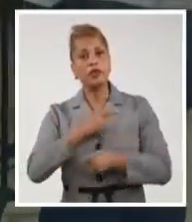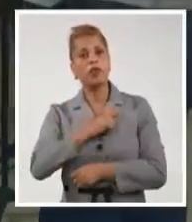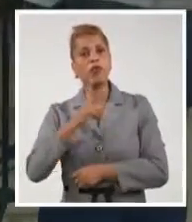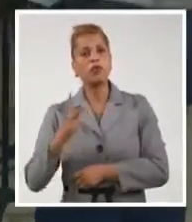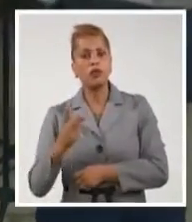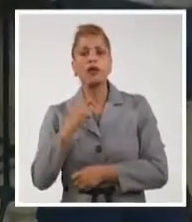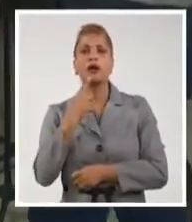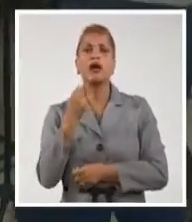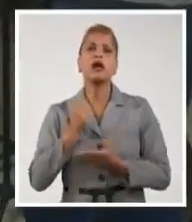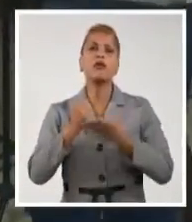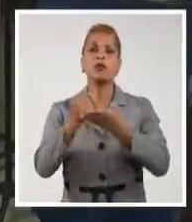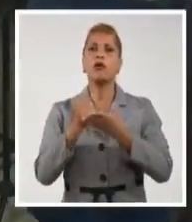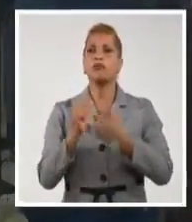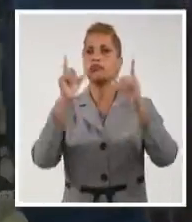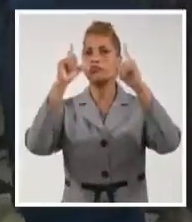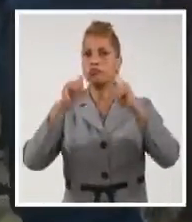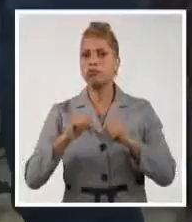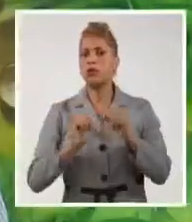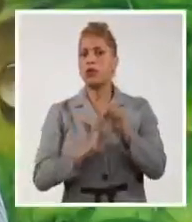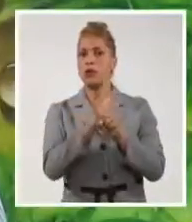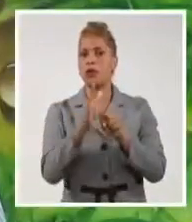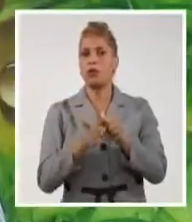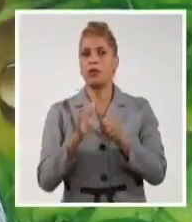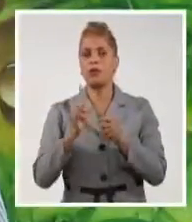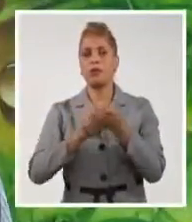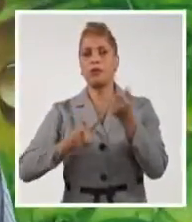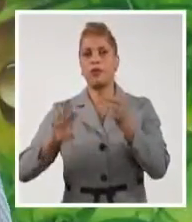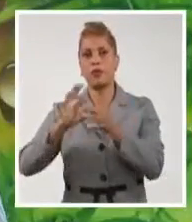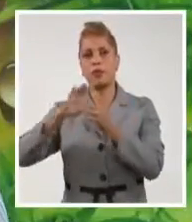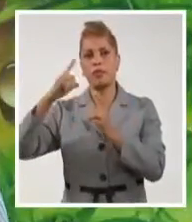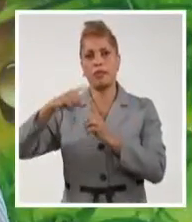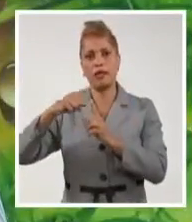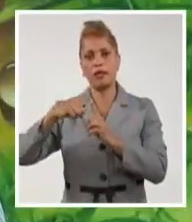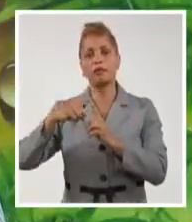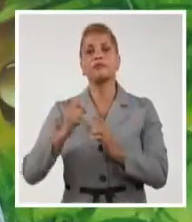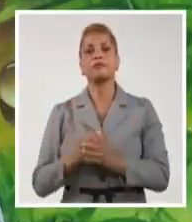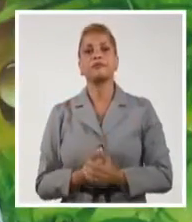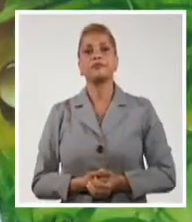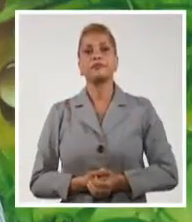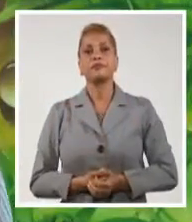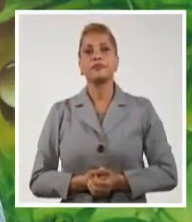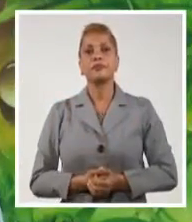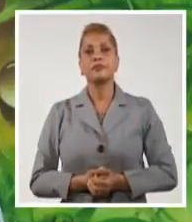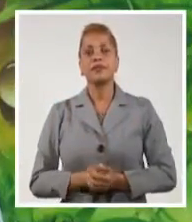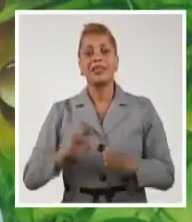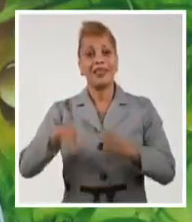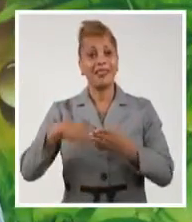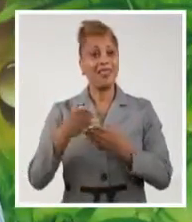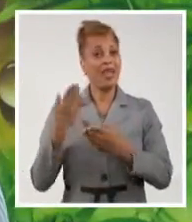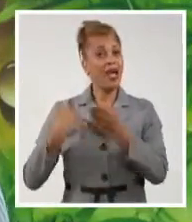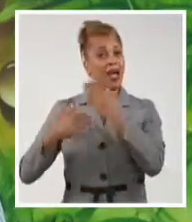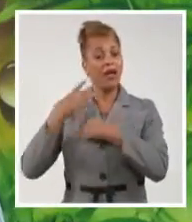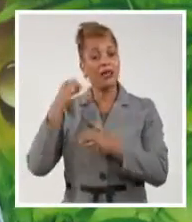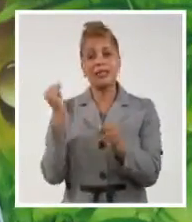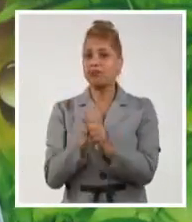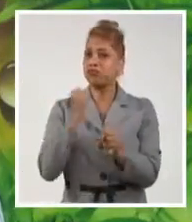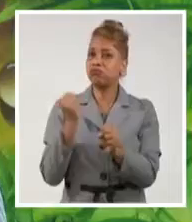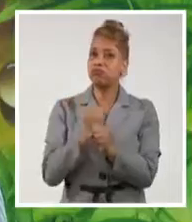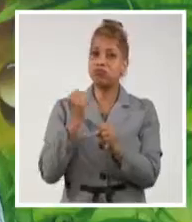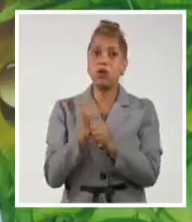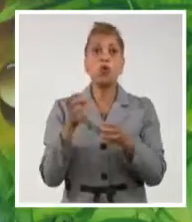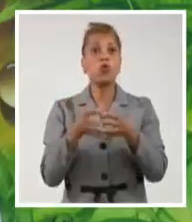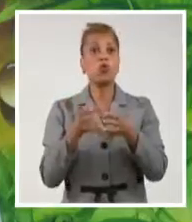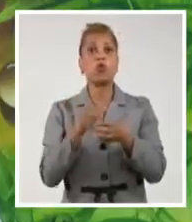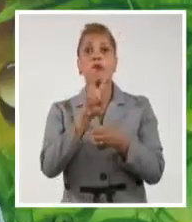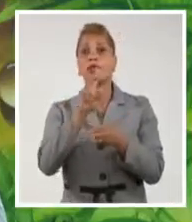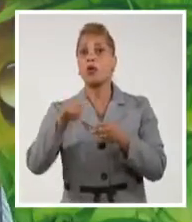la disminución de casos en Guantánamo. Fueron días intensos de trabajo, de un equipo que era 24